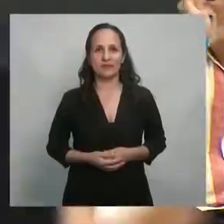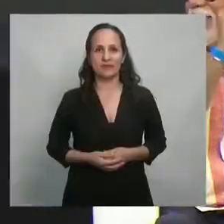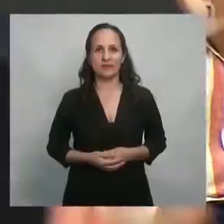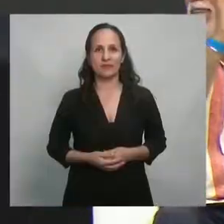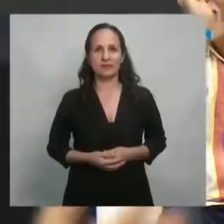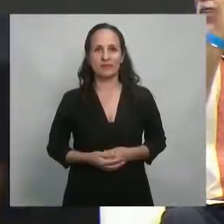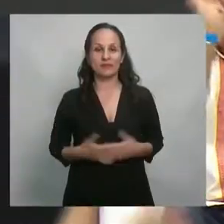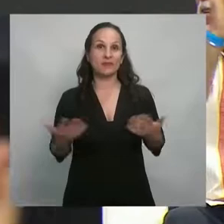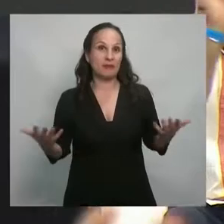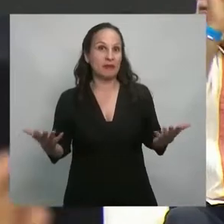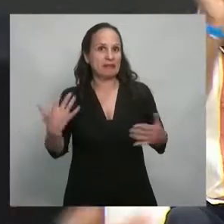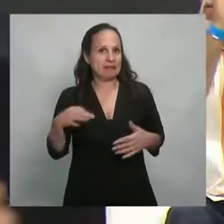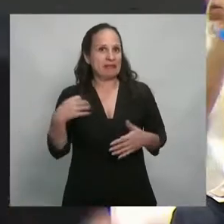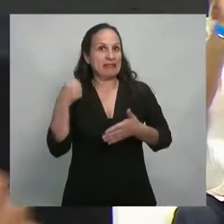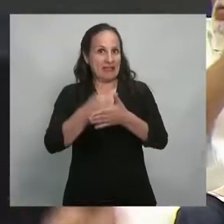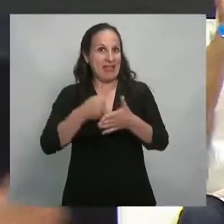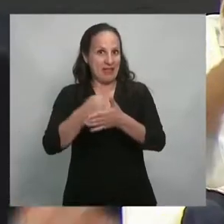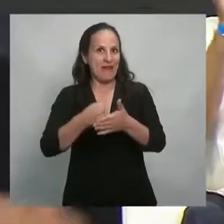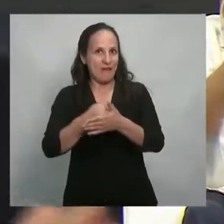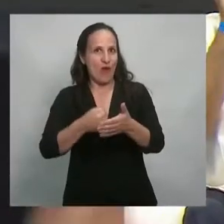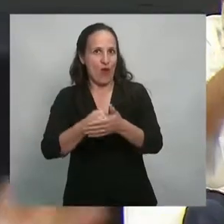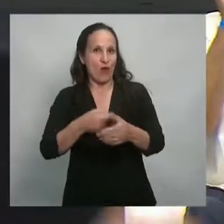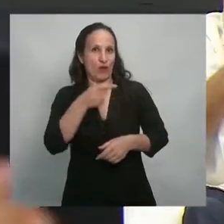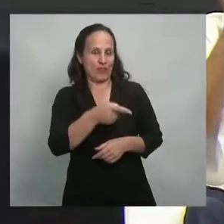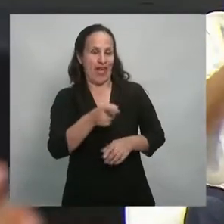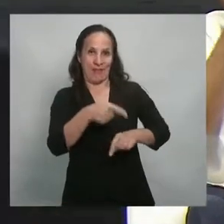como hay que luchar justamente contra el racismo